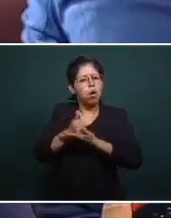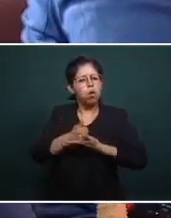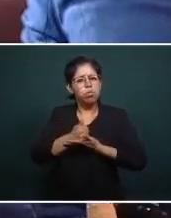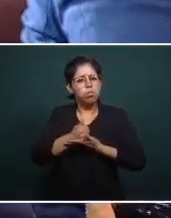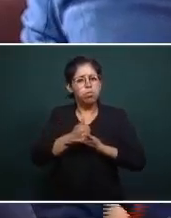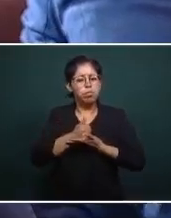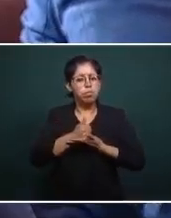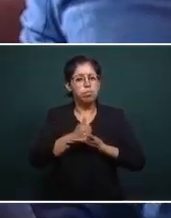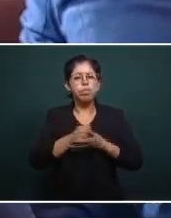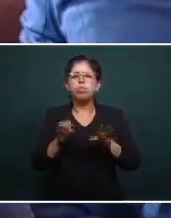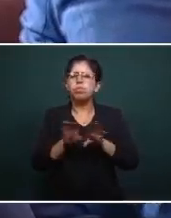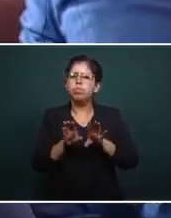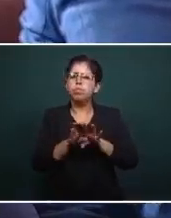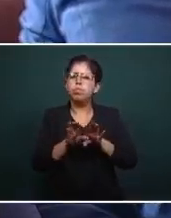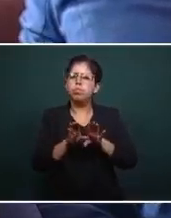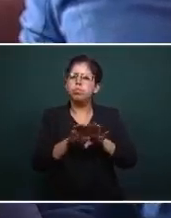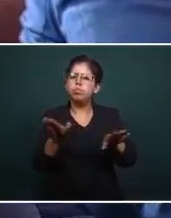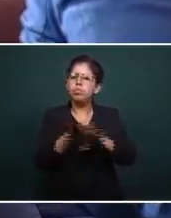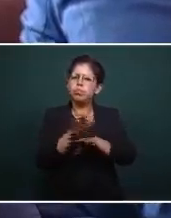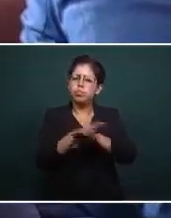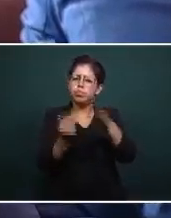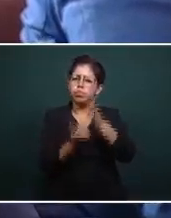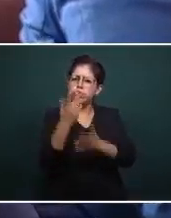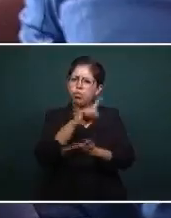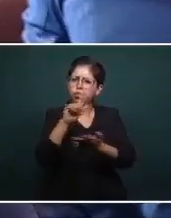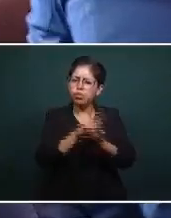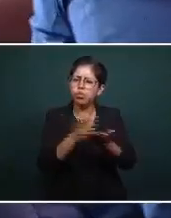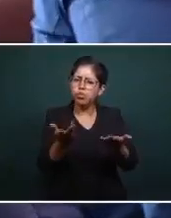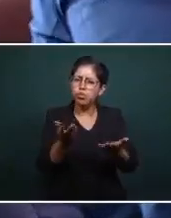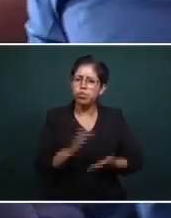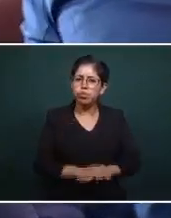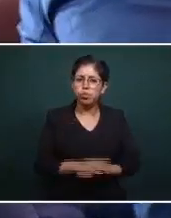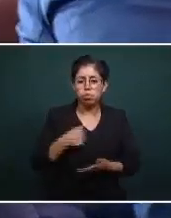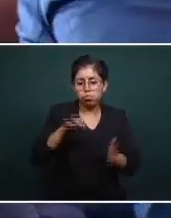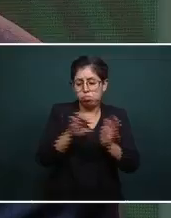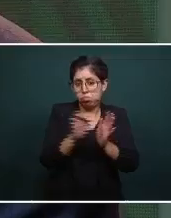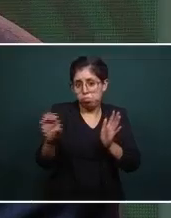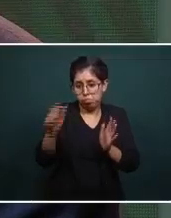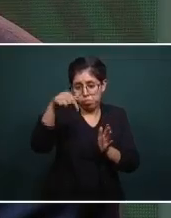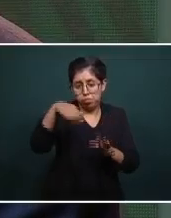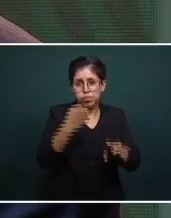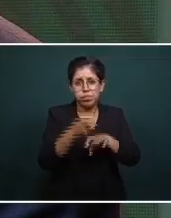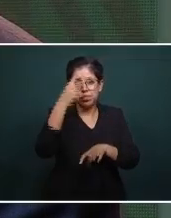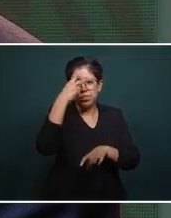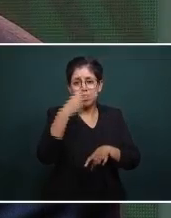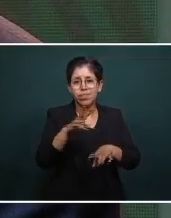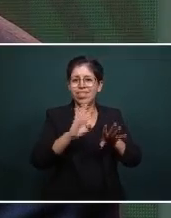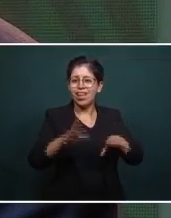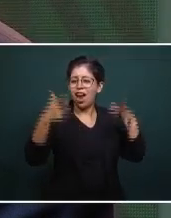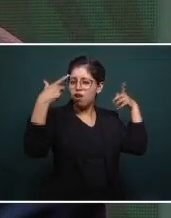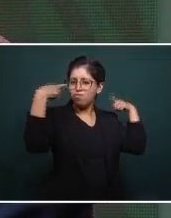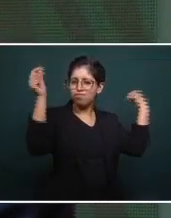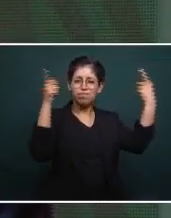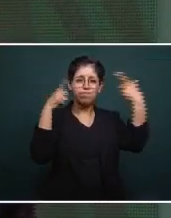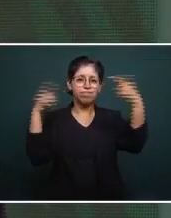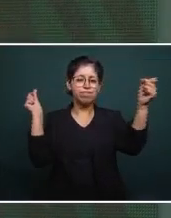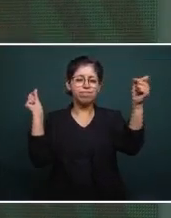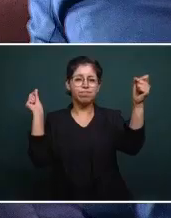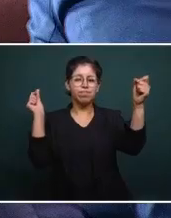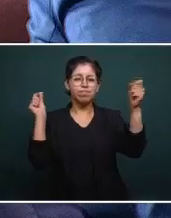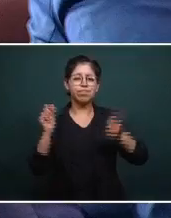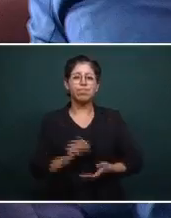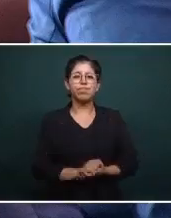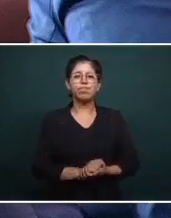de autor y sobre todo a los jóvenes cineastas. Y pues como ejemplo, aquí en el Estado de México ya se graduó la primera generación